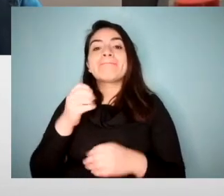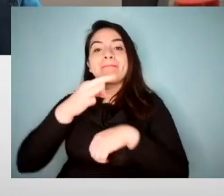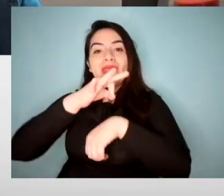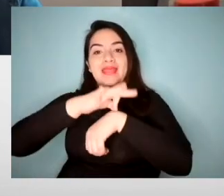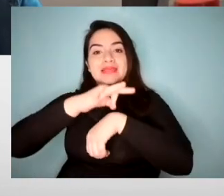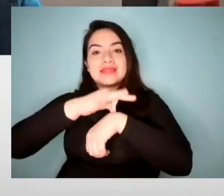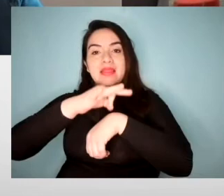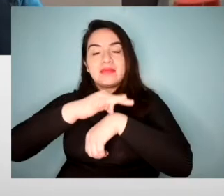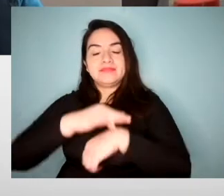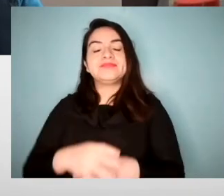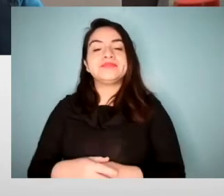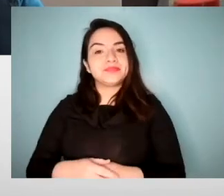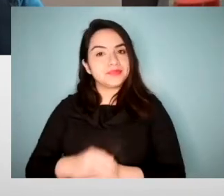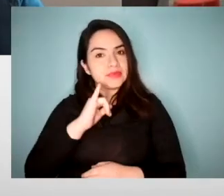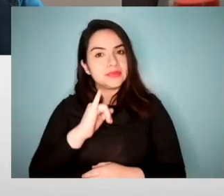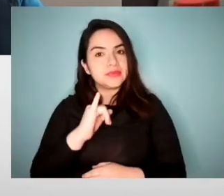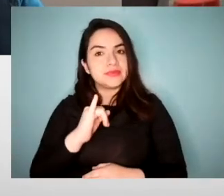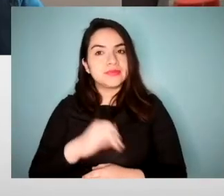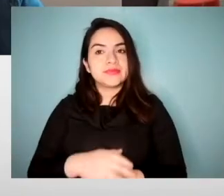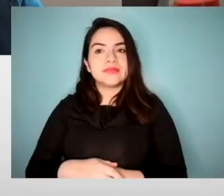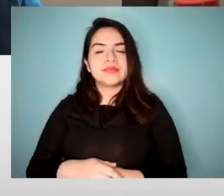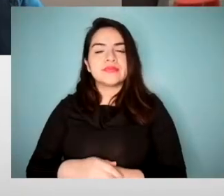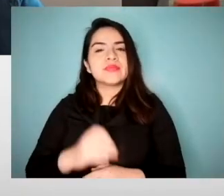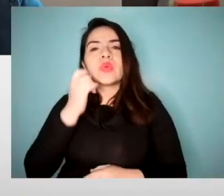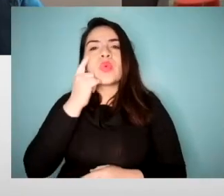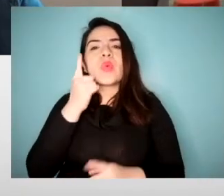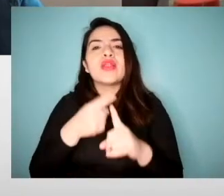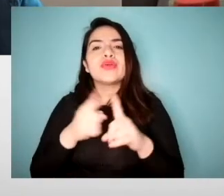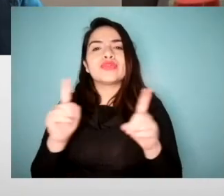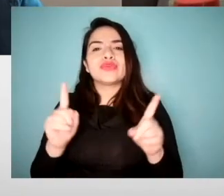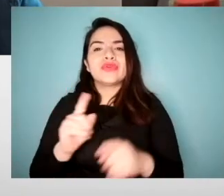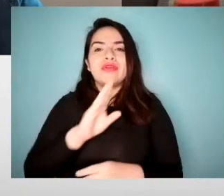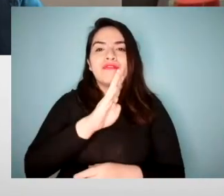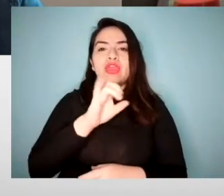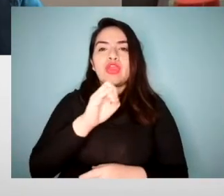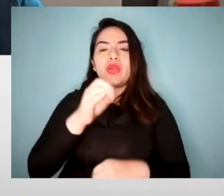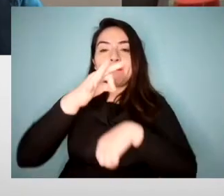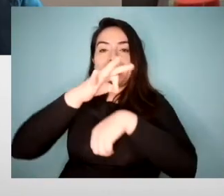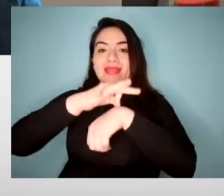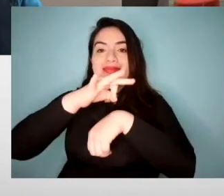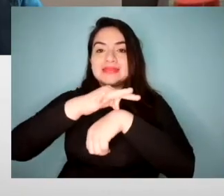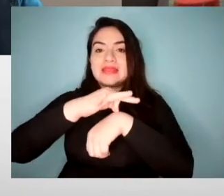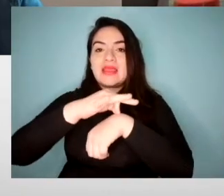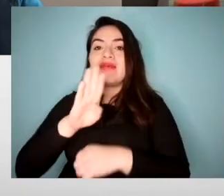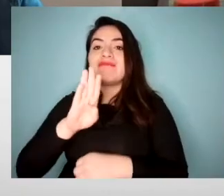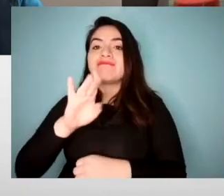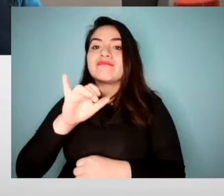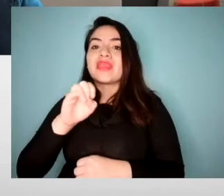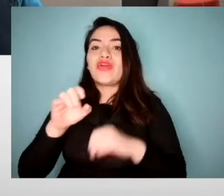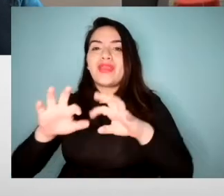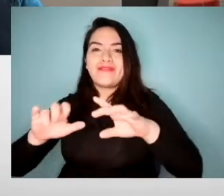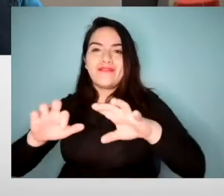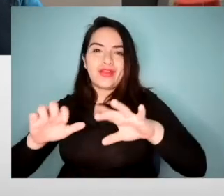Bien. ¿Qué otros vínculos existen entre la biomedicina y la bioinformática? En este caso,